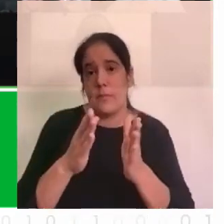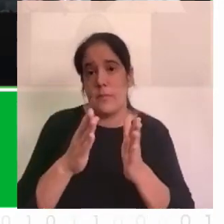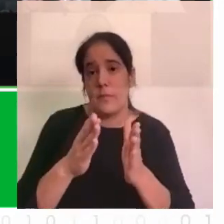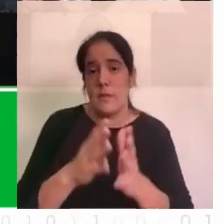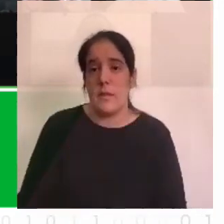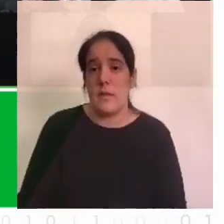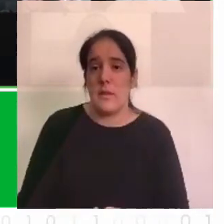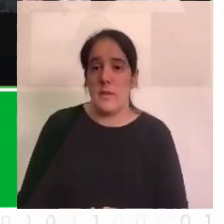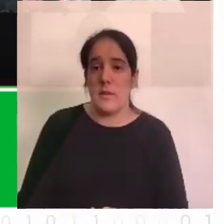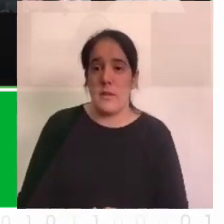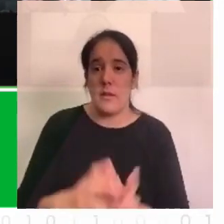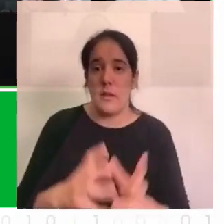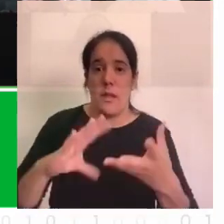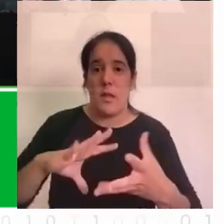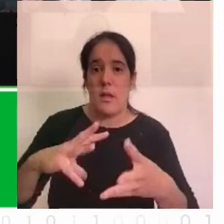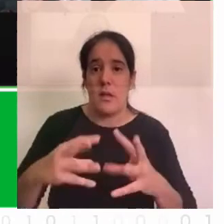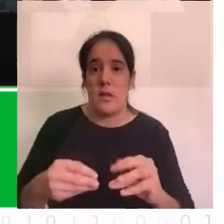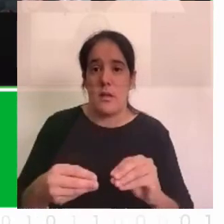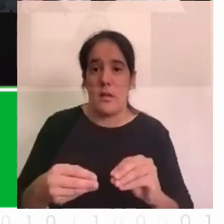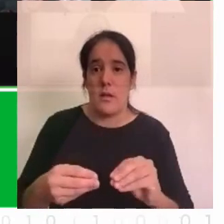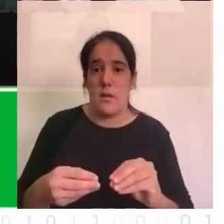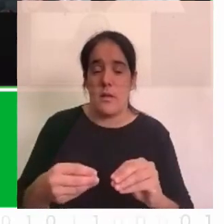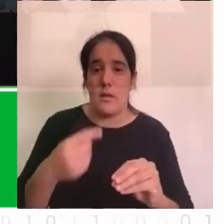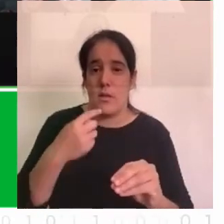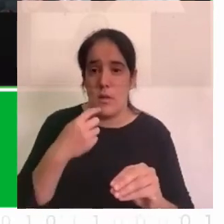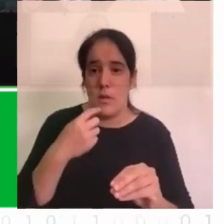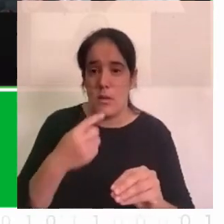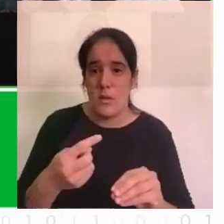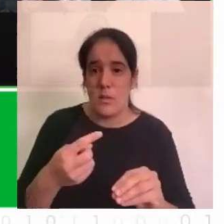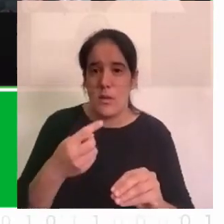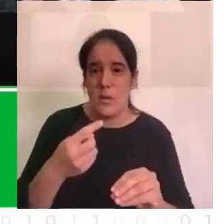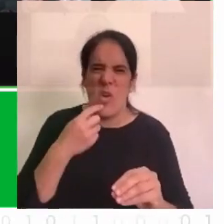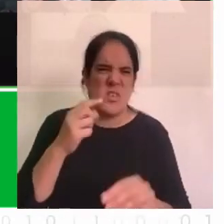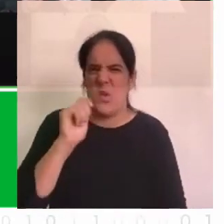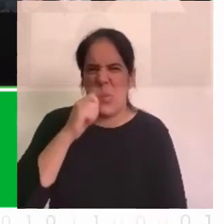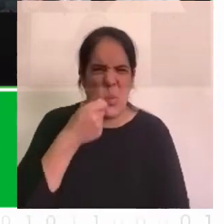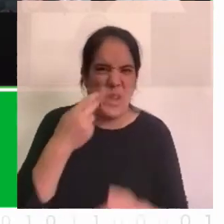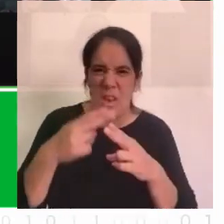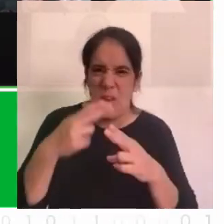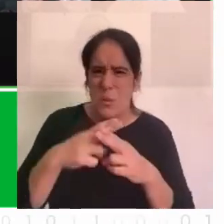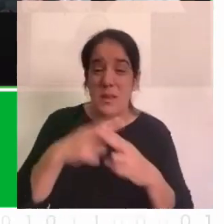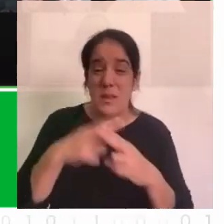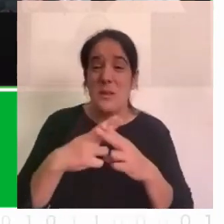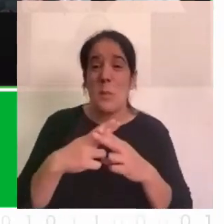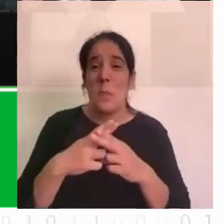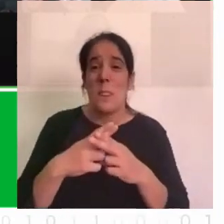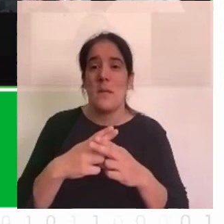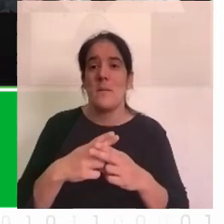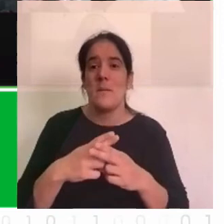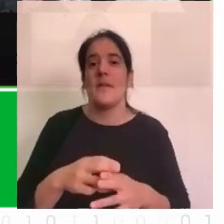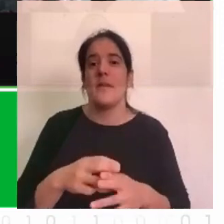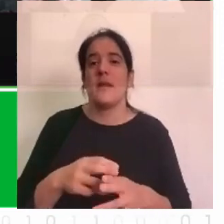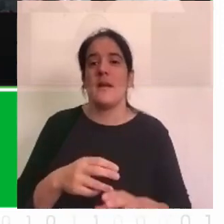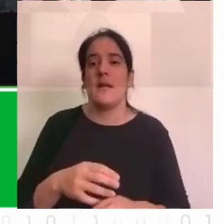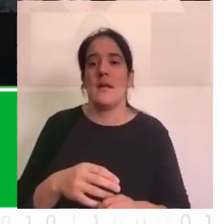regresión de máquinas en vectores de soporte. Odio el nombre en español, pero bueno,